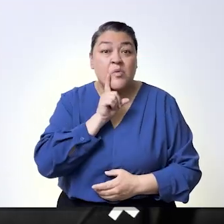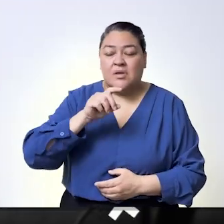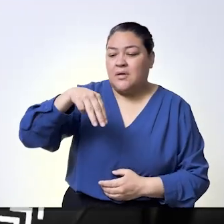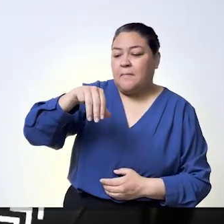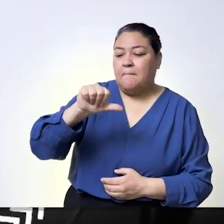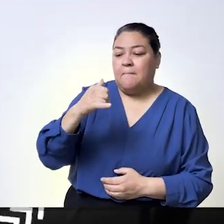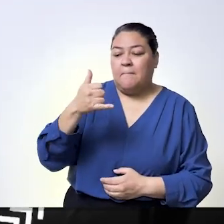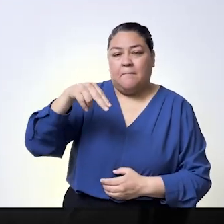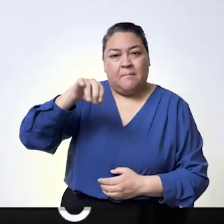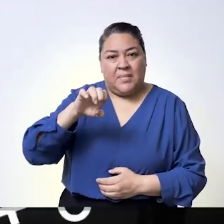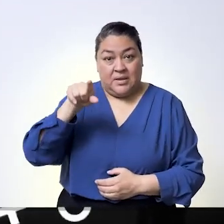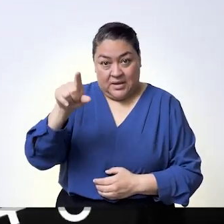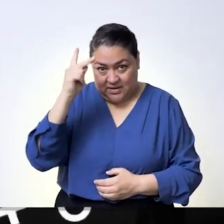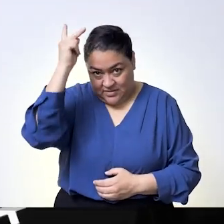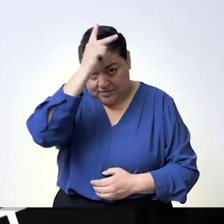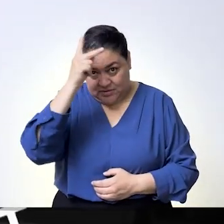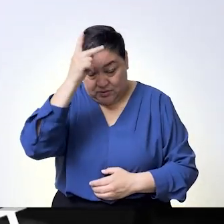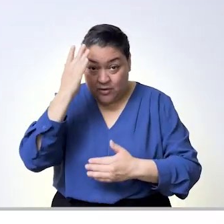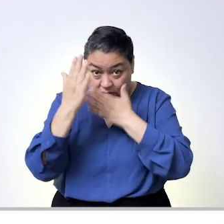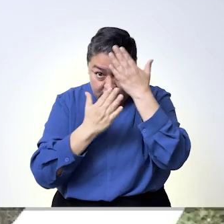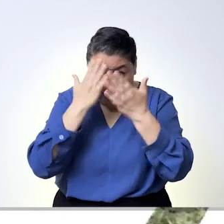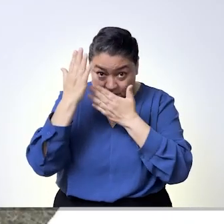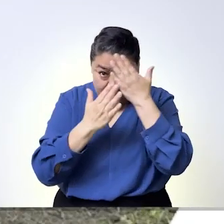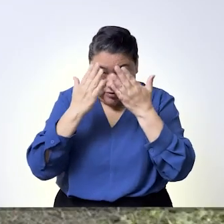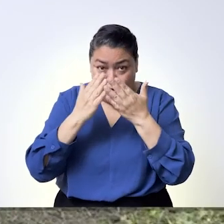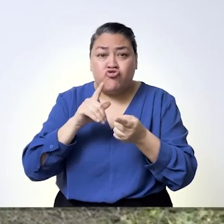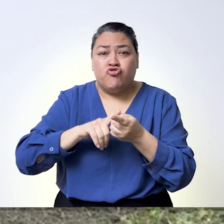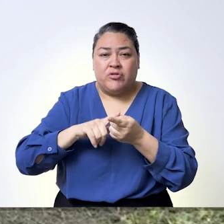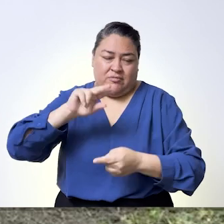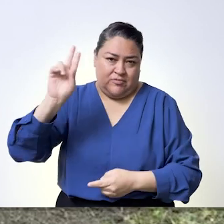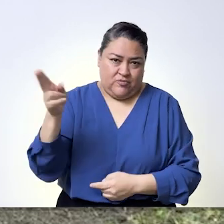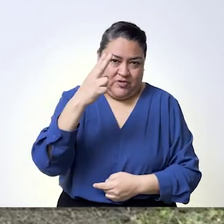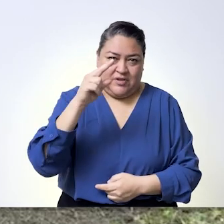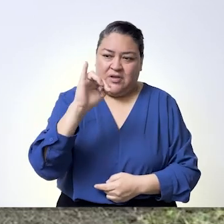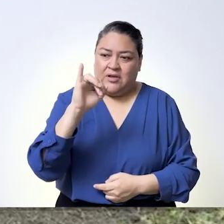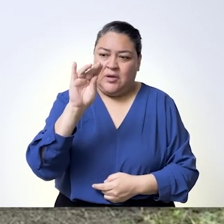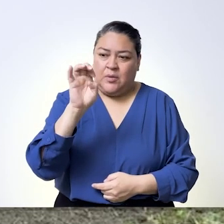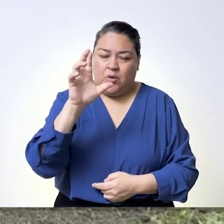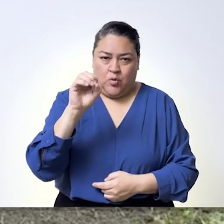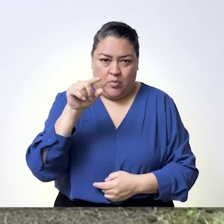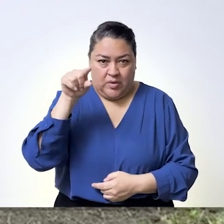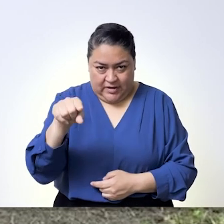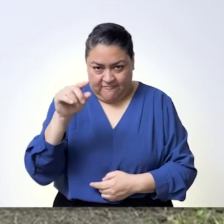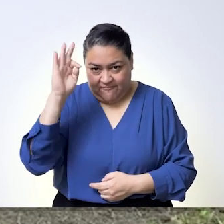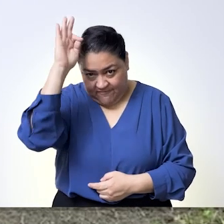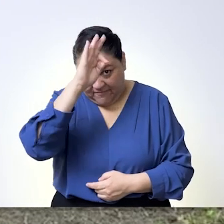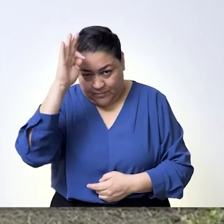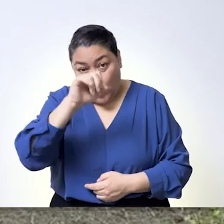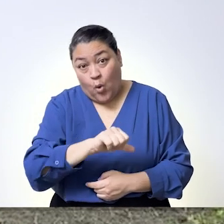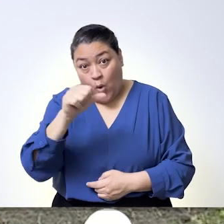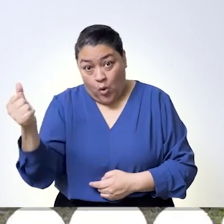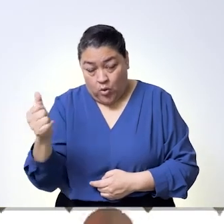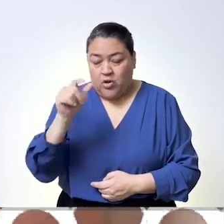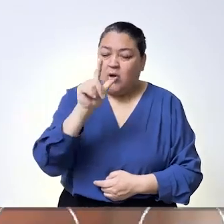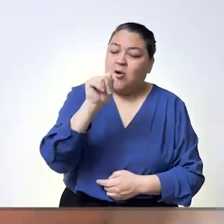Mayne Cortés Escobedo, psicóloga egresada de la Universidad Iberoamericana con especialidad en filosofía y en Mind Body